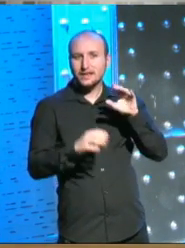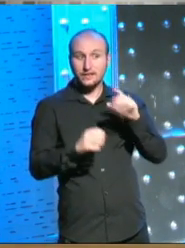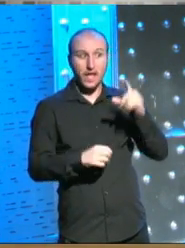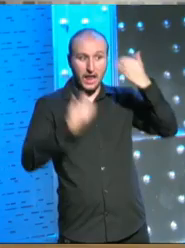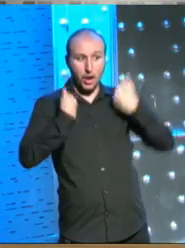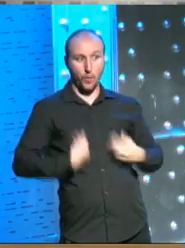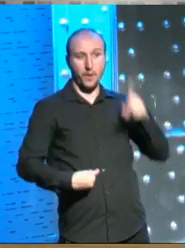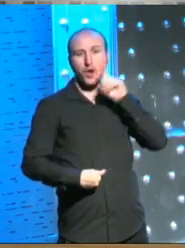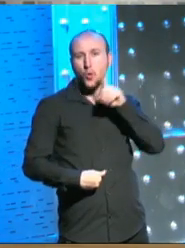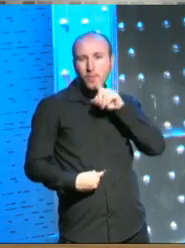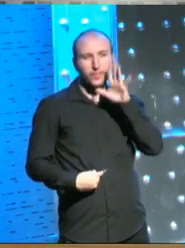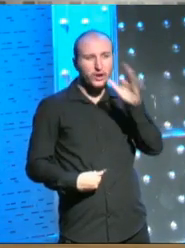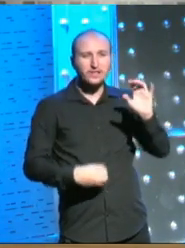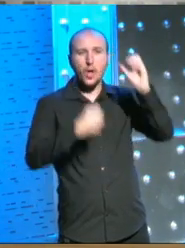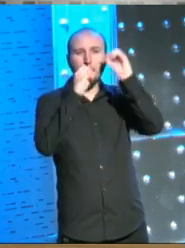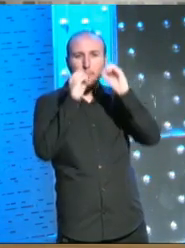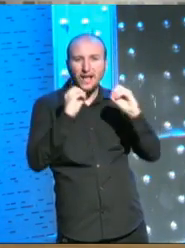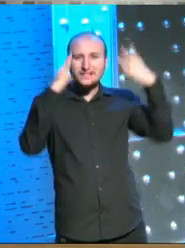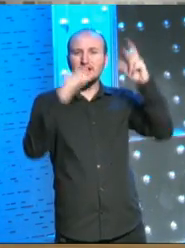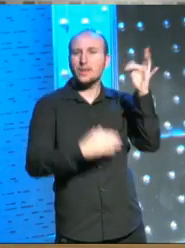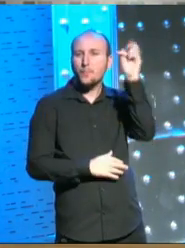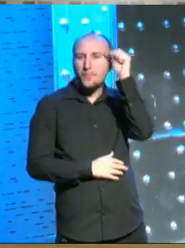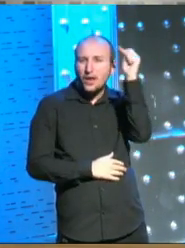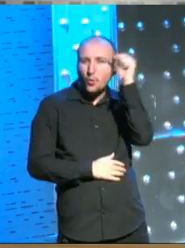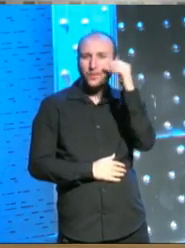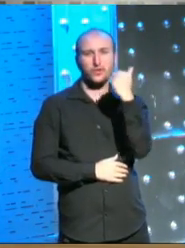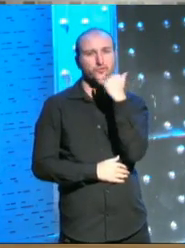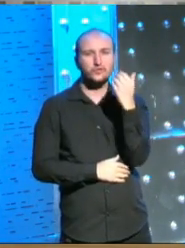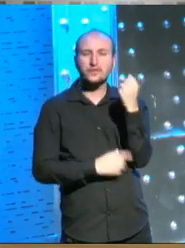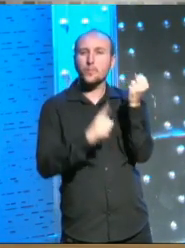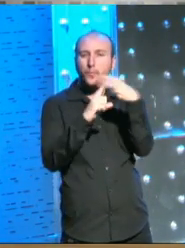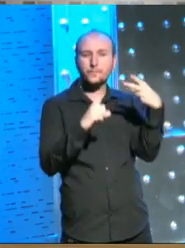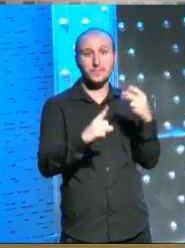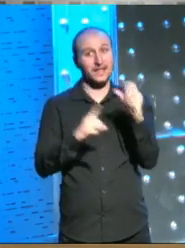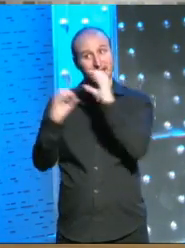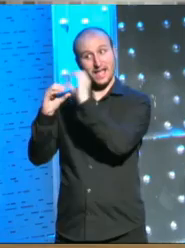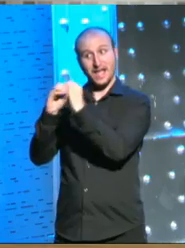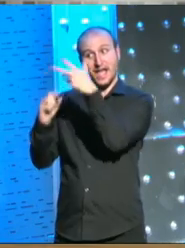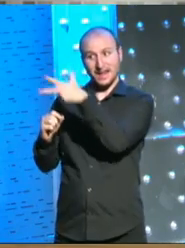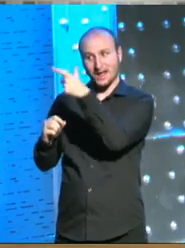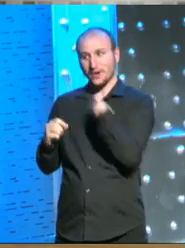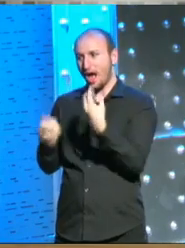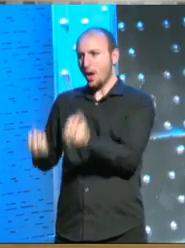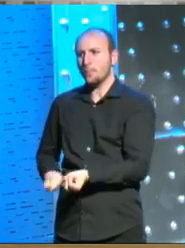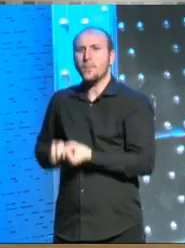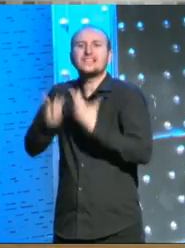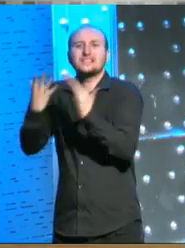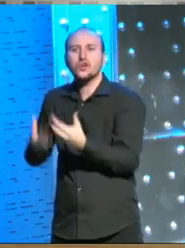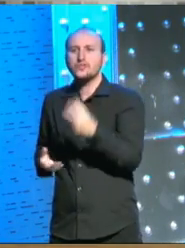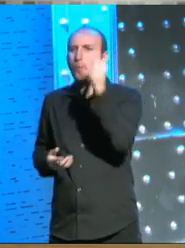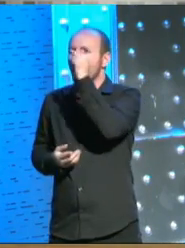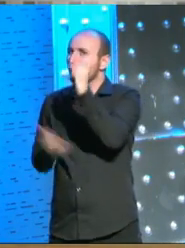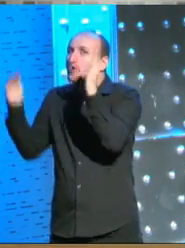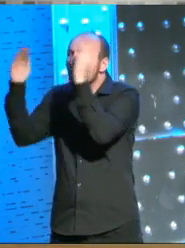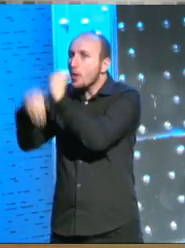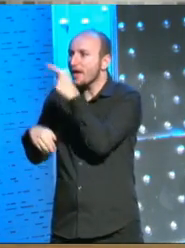tiene pasiones, tiene prejuicios, tiene subjetividad. El ojo de la cámara no tiene subjetividad, ni pasiones, ni prejuicios, y por tanto